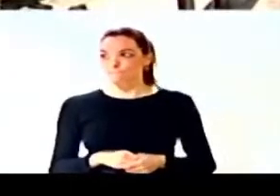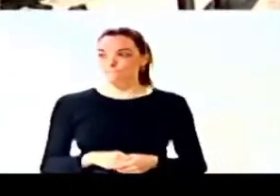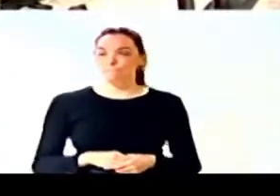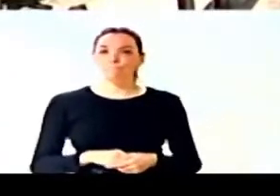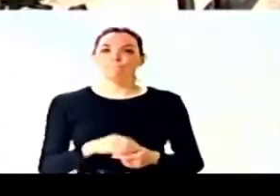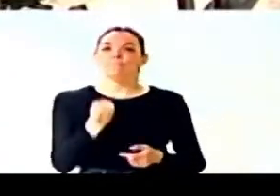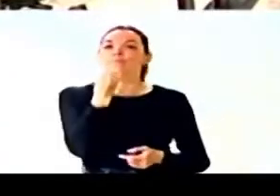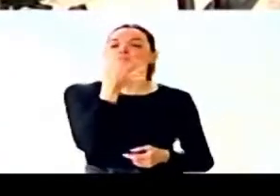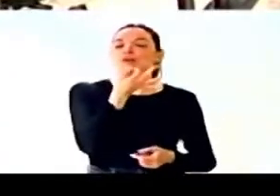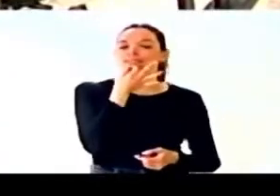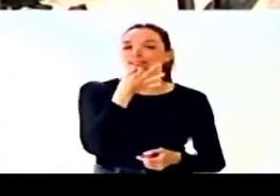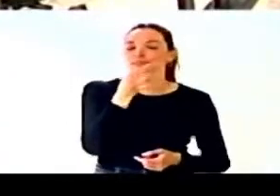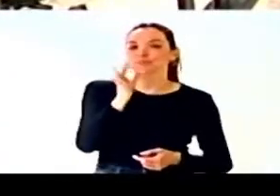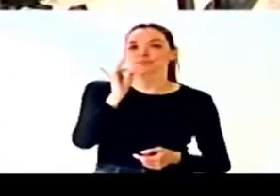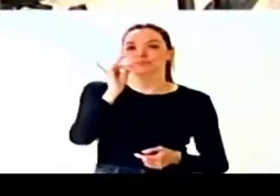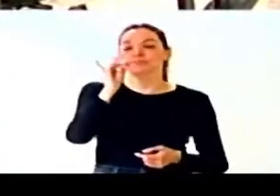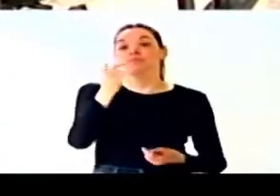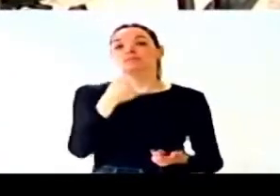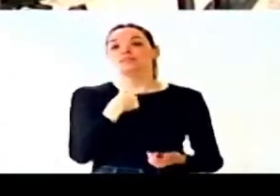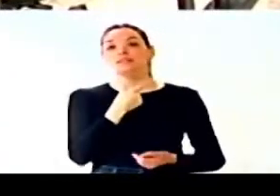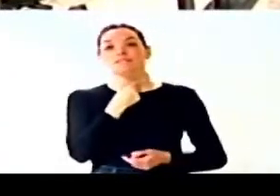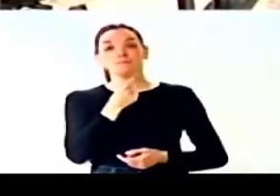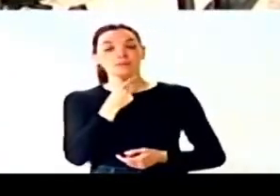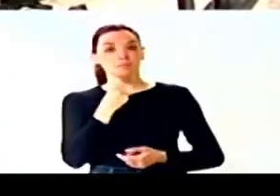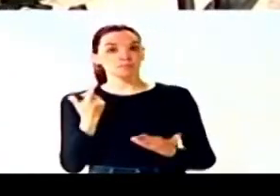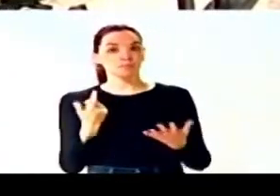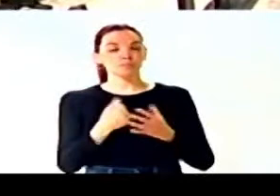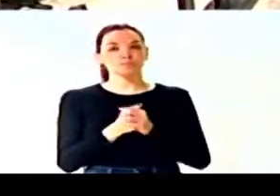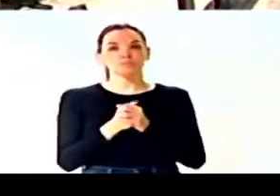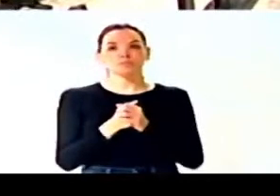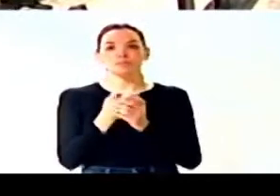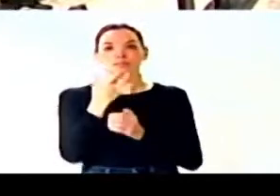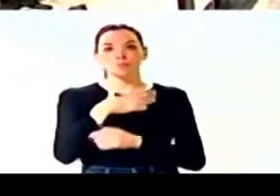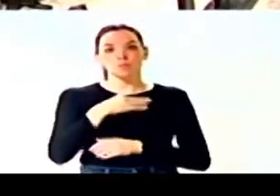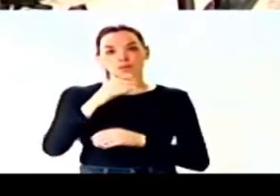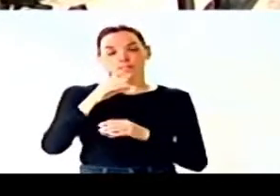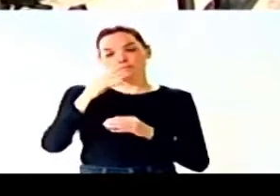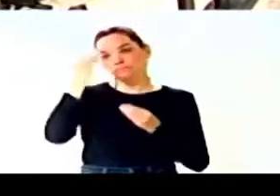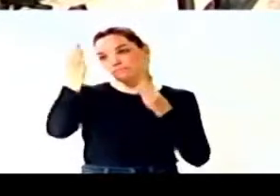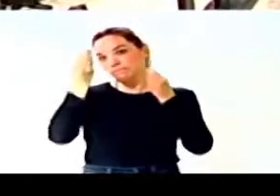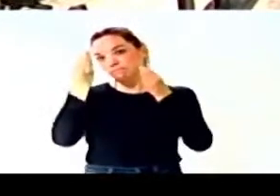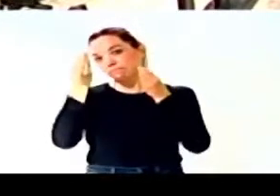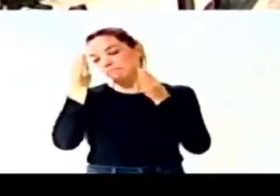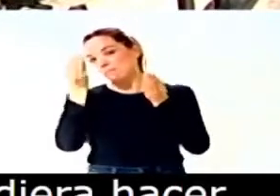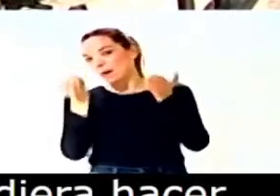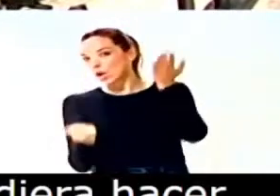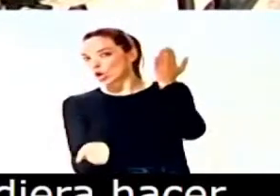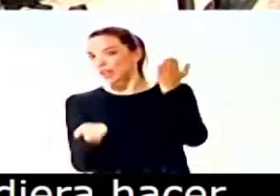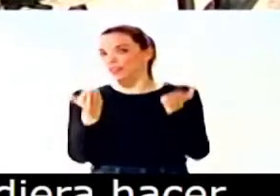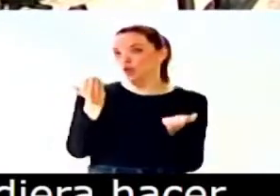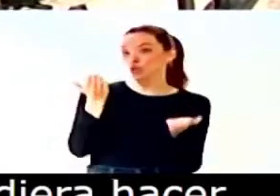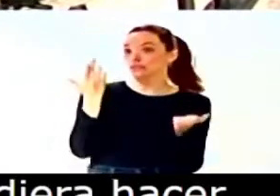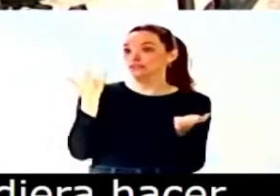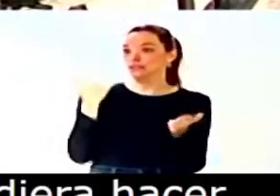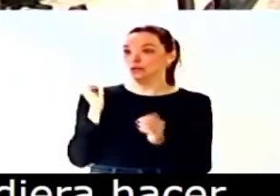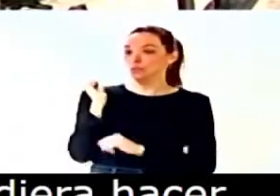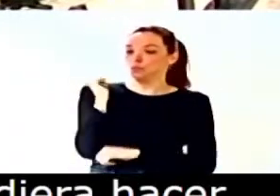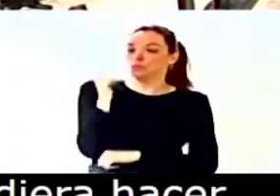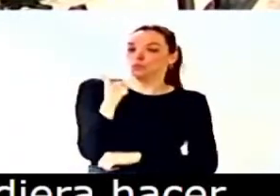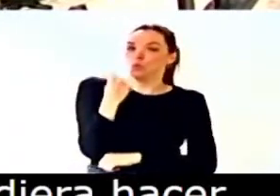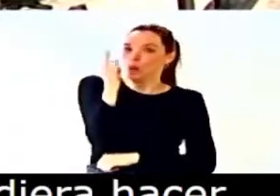Sí, buenas tardes. Me gustaría, si nos pudiera hacer una valoración. Bueno, se cumple una semana en la